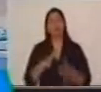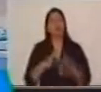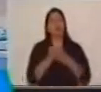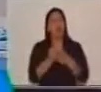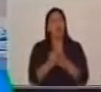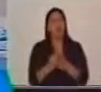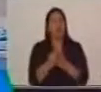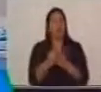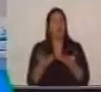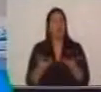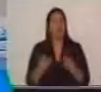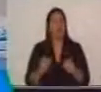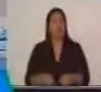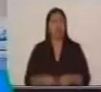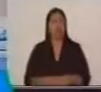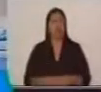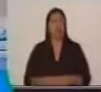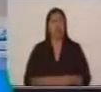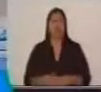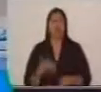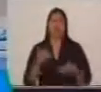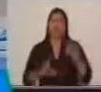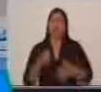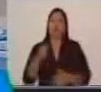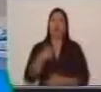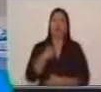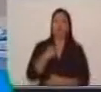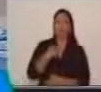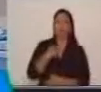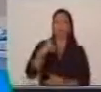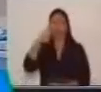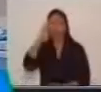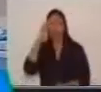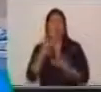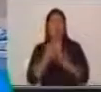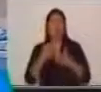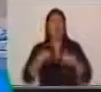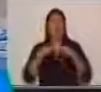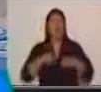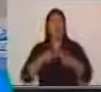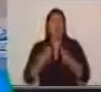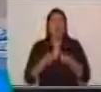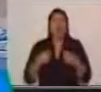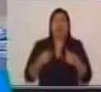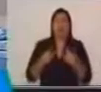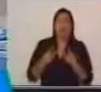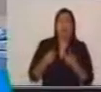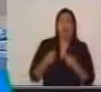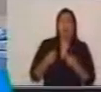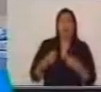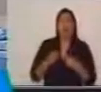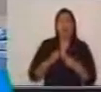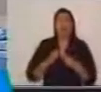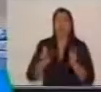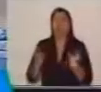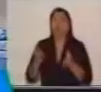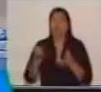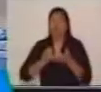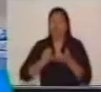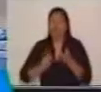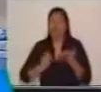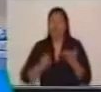algunos de ustedes dirán, profesor, yo creo que tengo la habilidad, pero me da miedo de poderla expresar. Es hora y momento que usted pueda